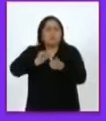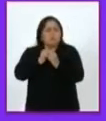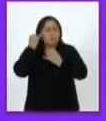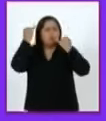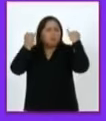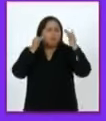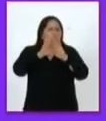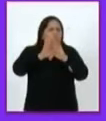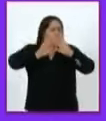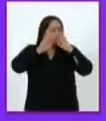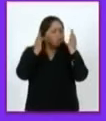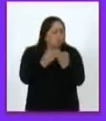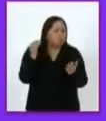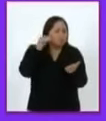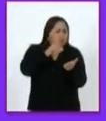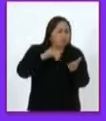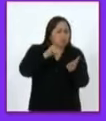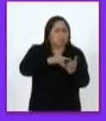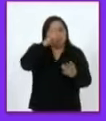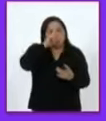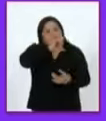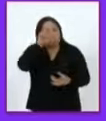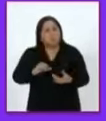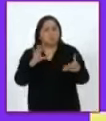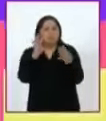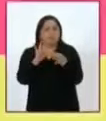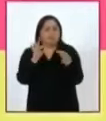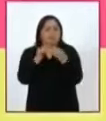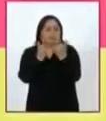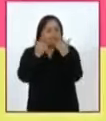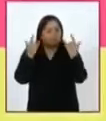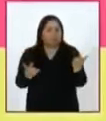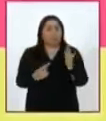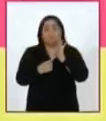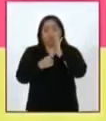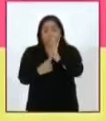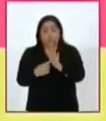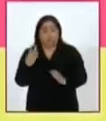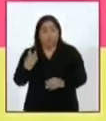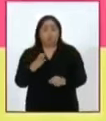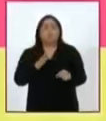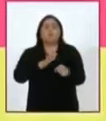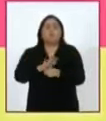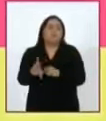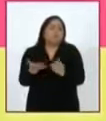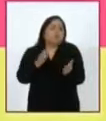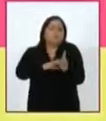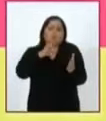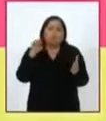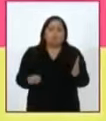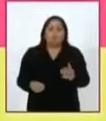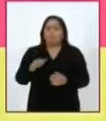nuevas formas y formatos para contar historias. Muestra de ello son, por ejemplo,